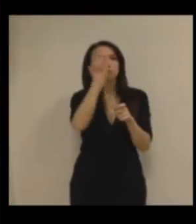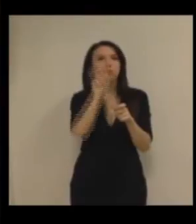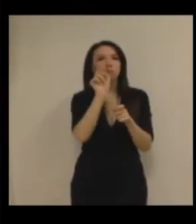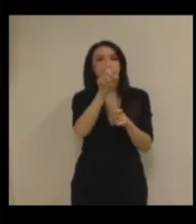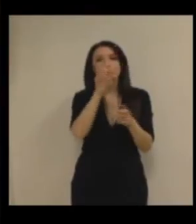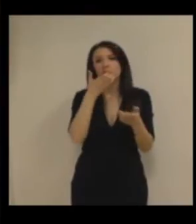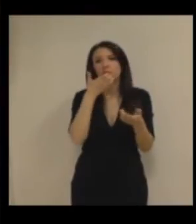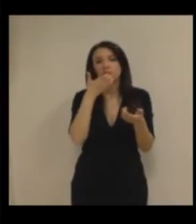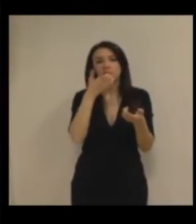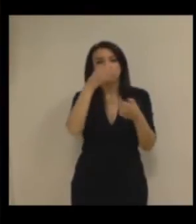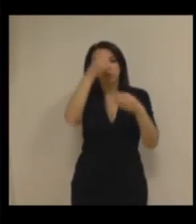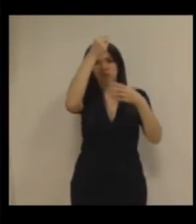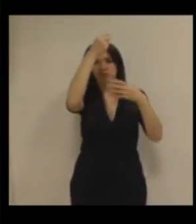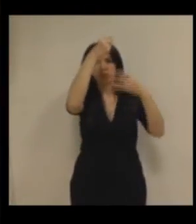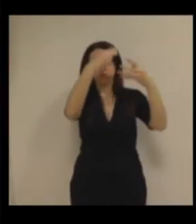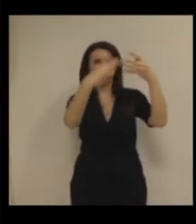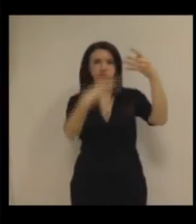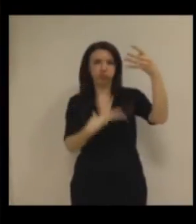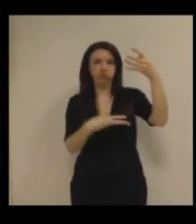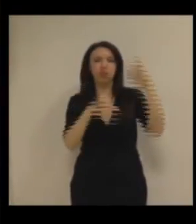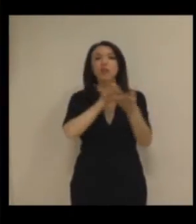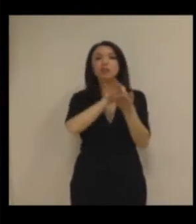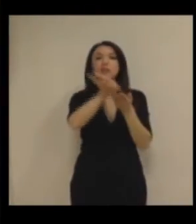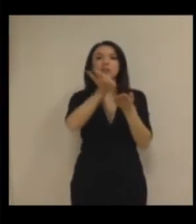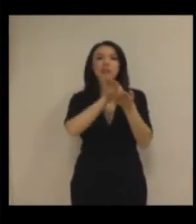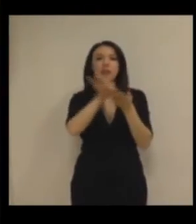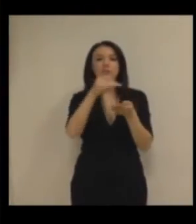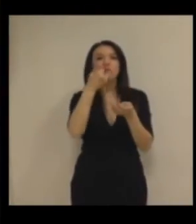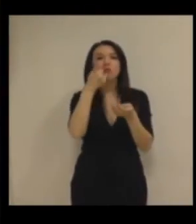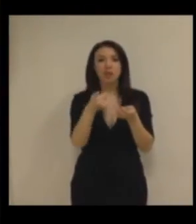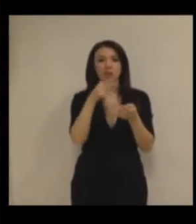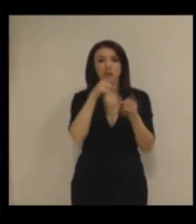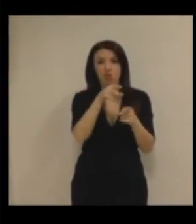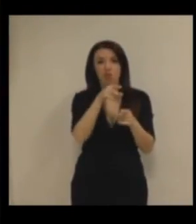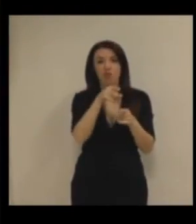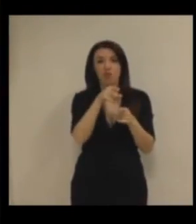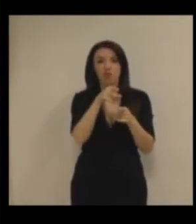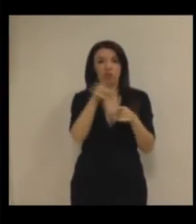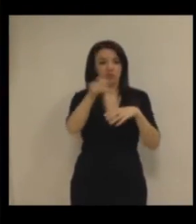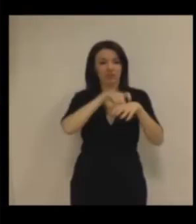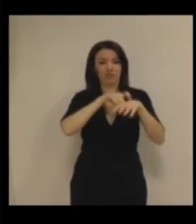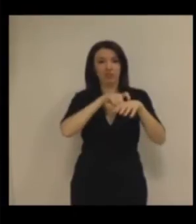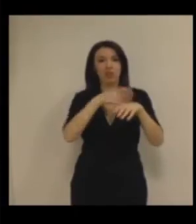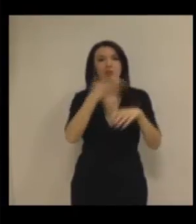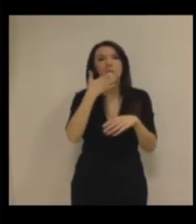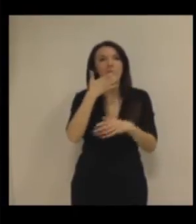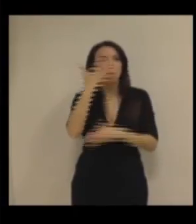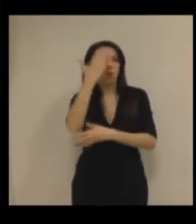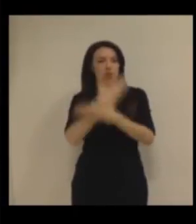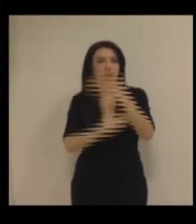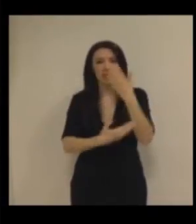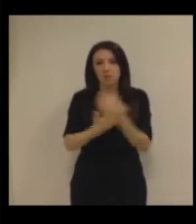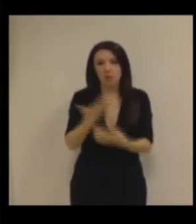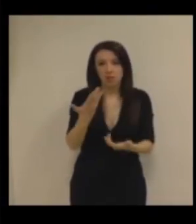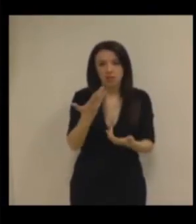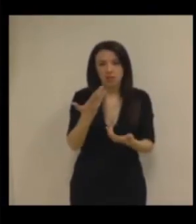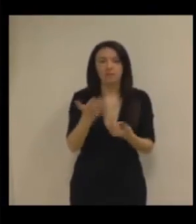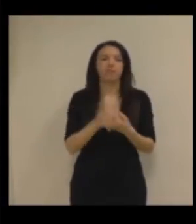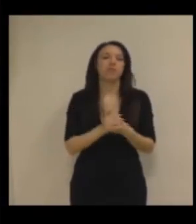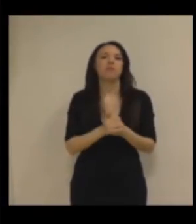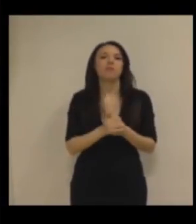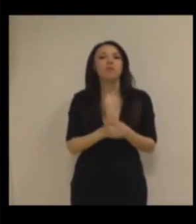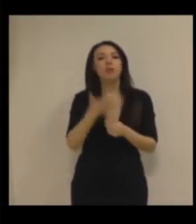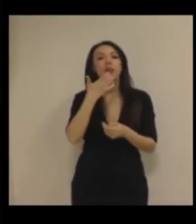encontrar el listado de los servicios electrónicos que están bajo esa categoría. Por ejemplo, discapacidad. En